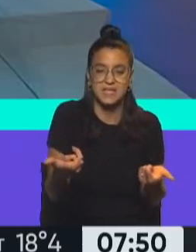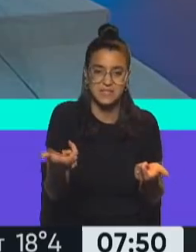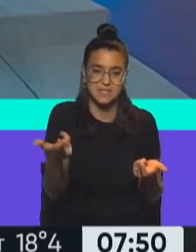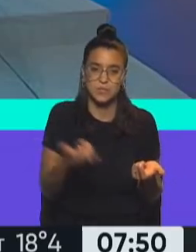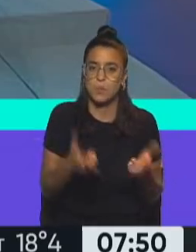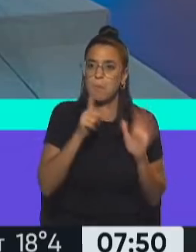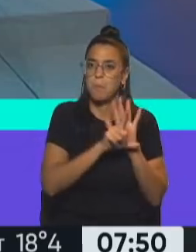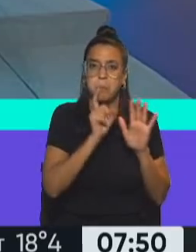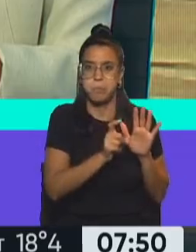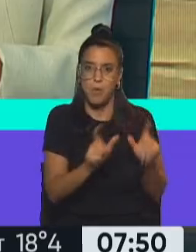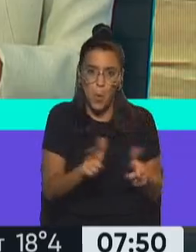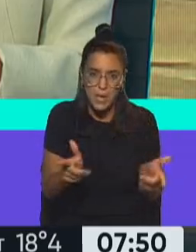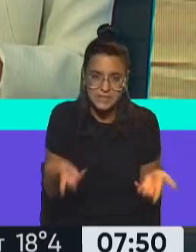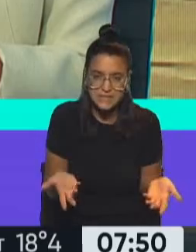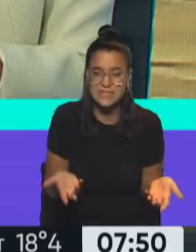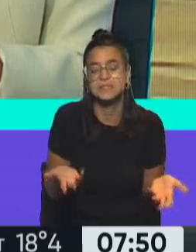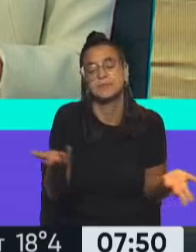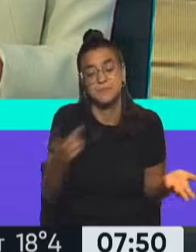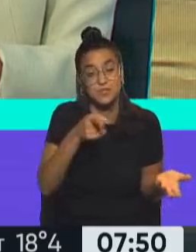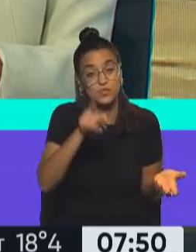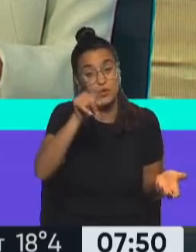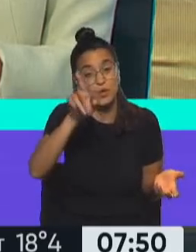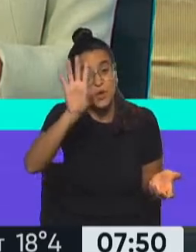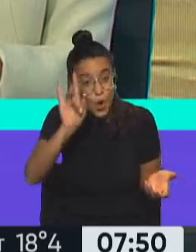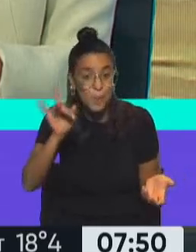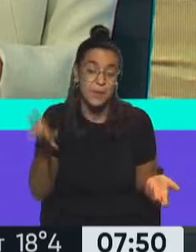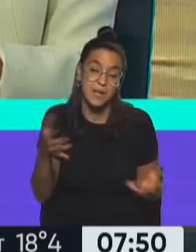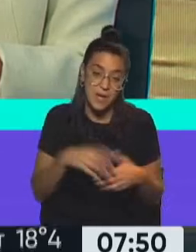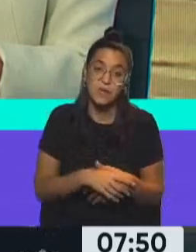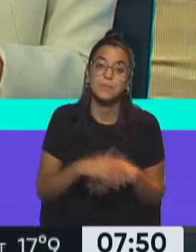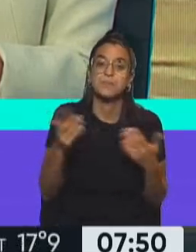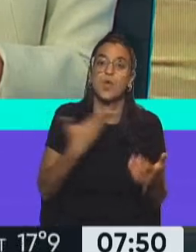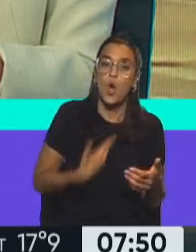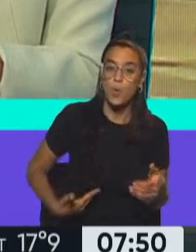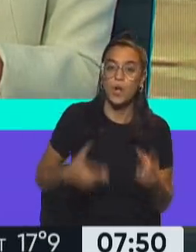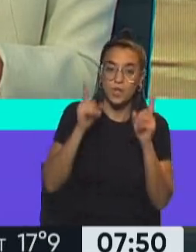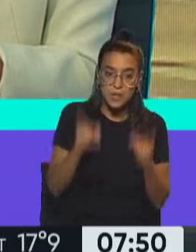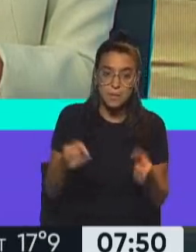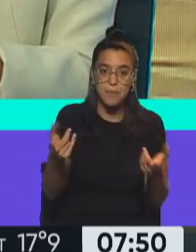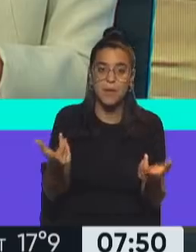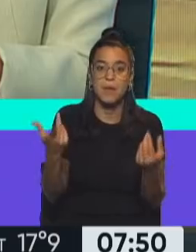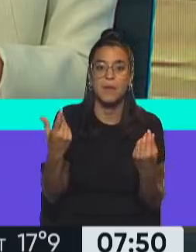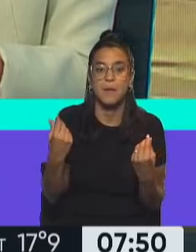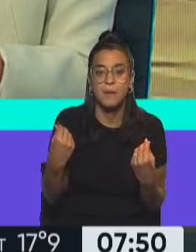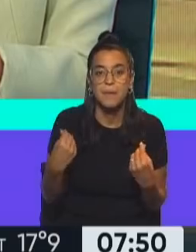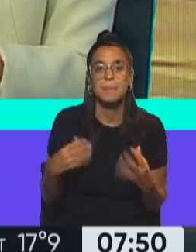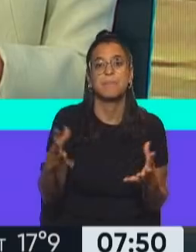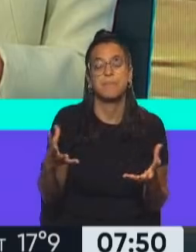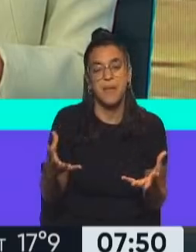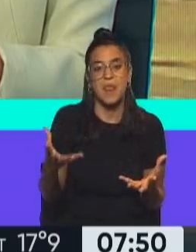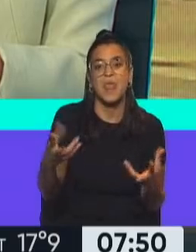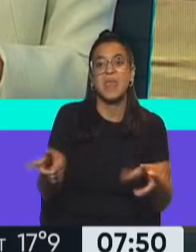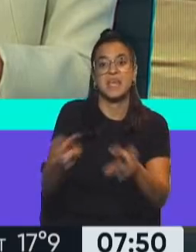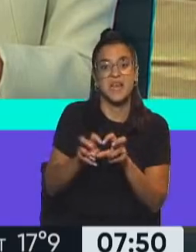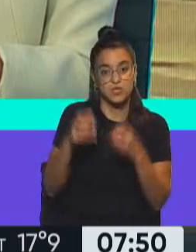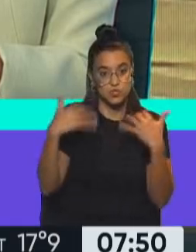ninguna ilegalidad y lo va a complicar el Gobierno también va para dar una fuente de